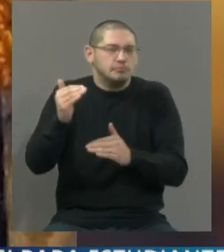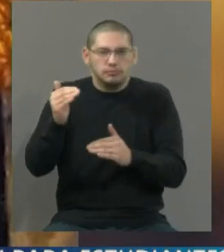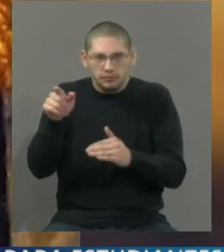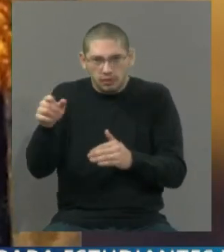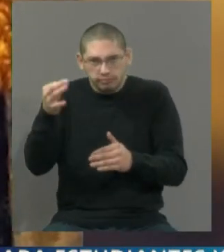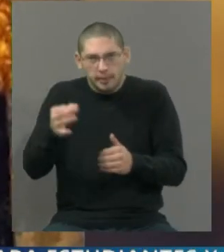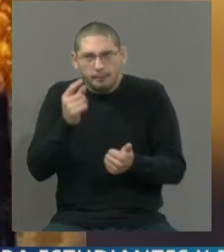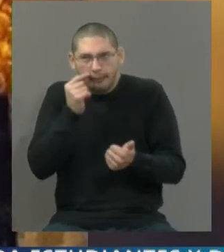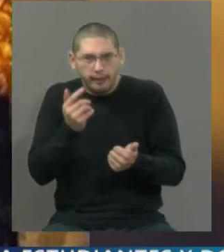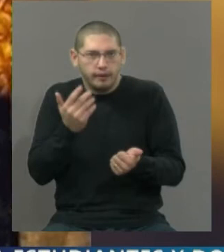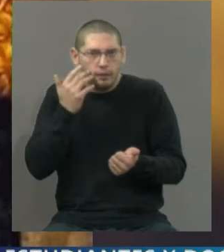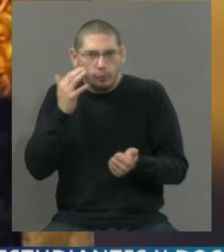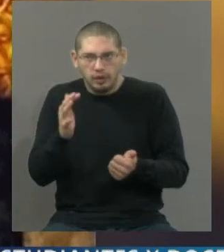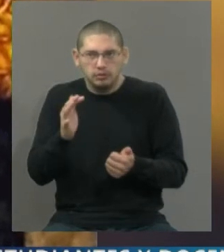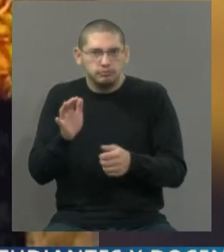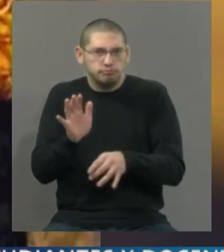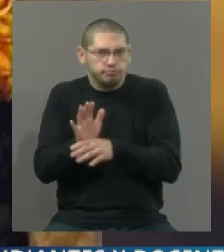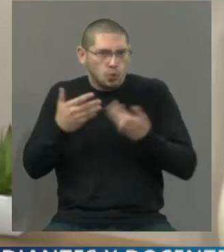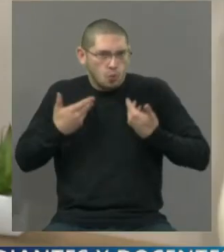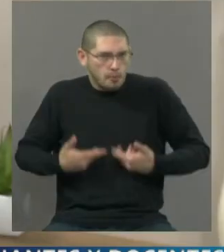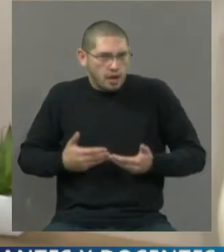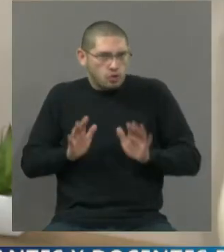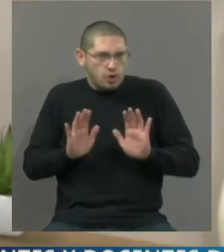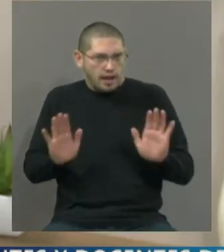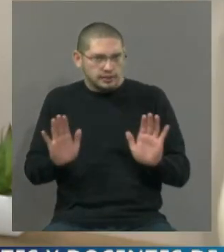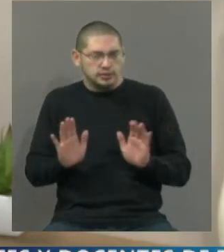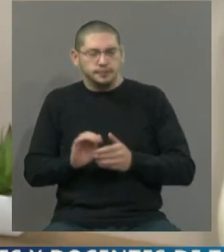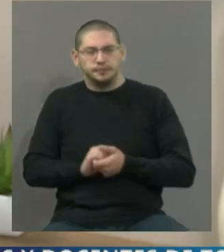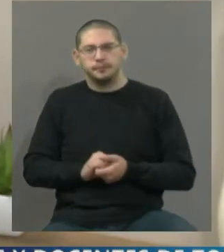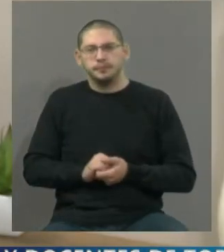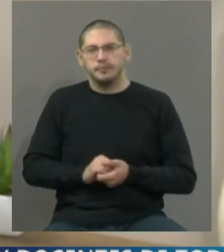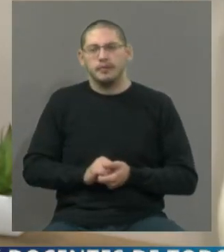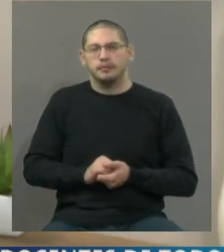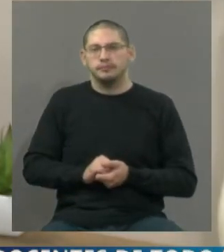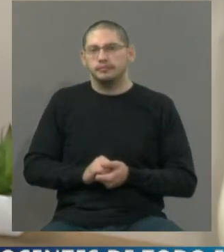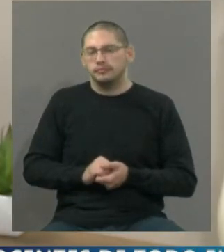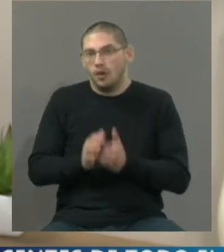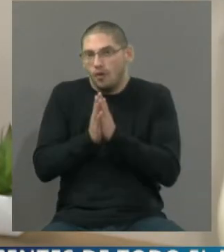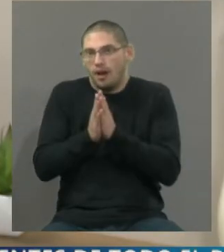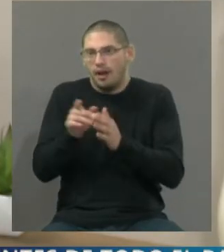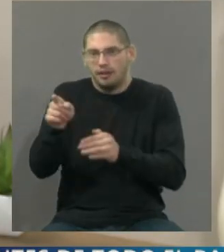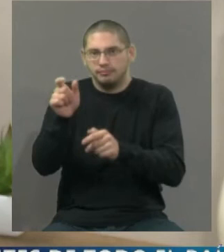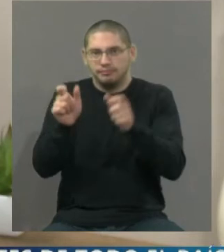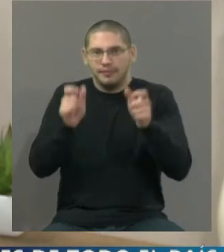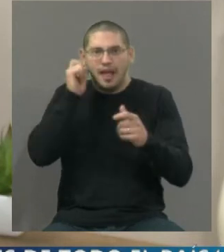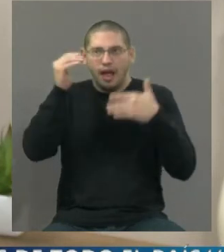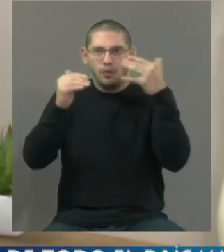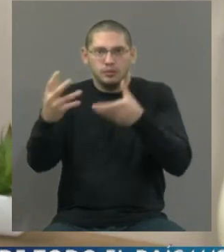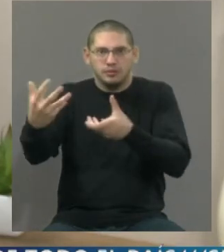temas también a mí me parece buenísimo. Bueno, vamos a estar atentos, y ojalá se prendan para conocer a este San